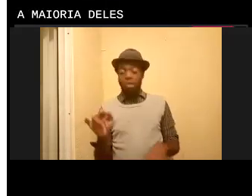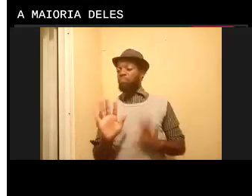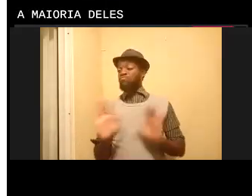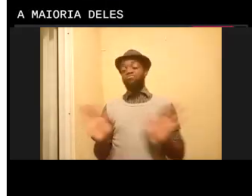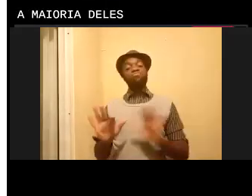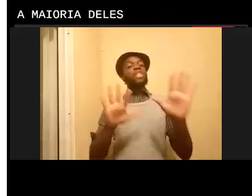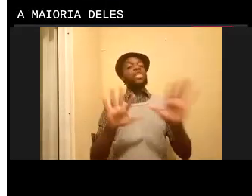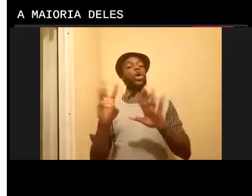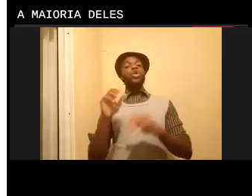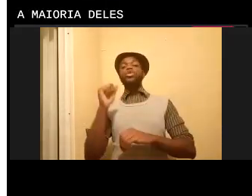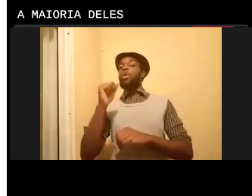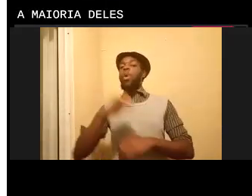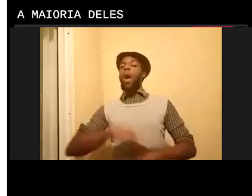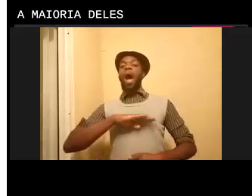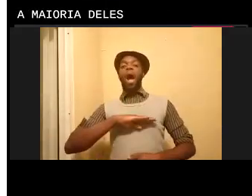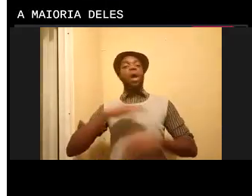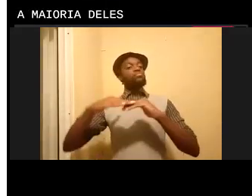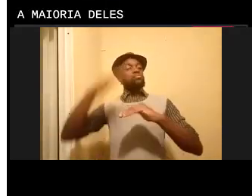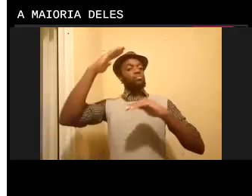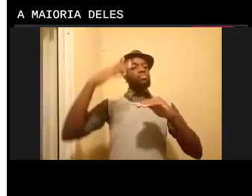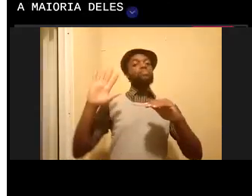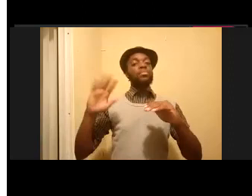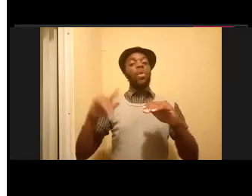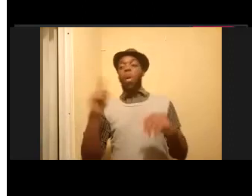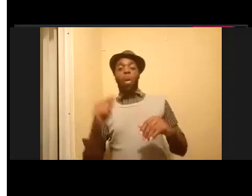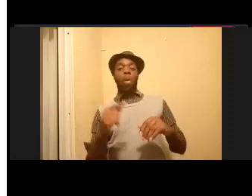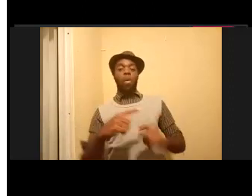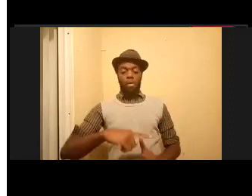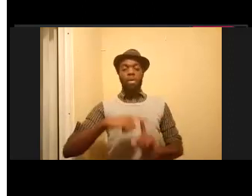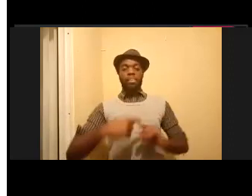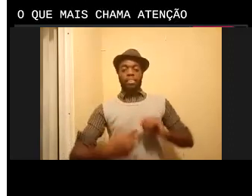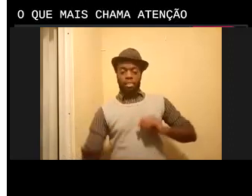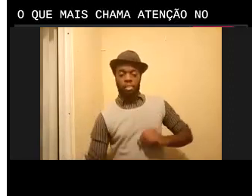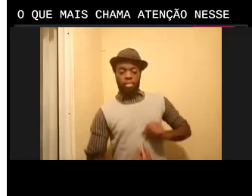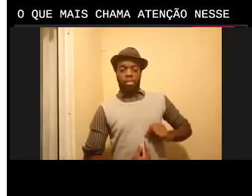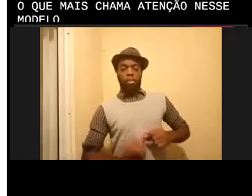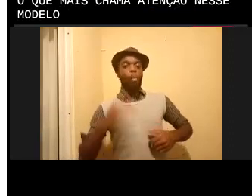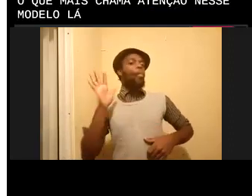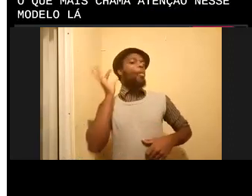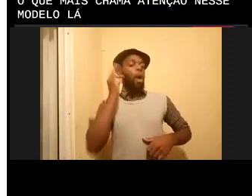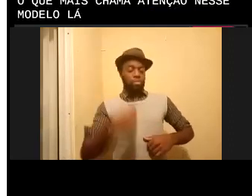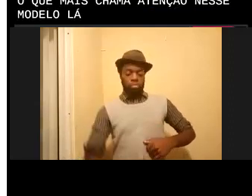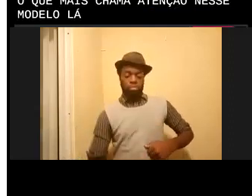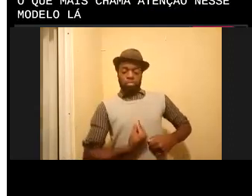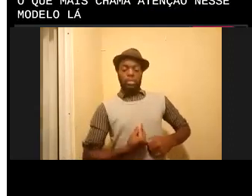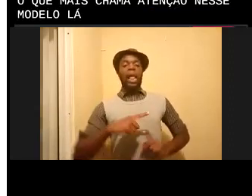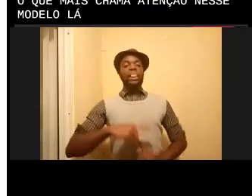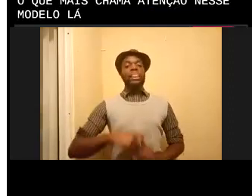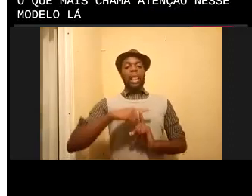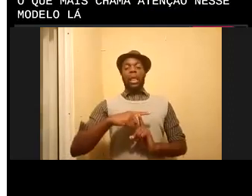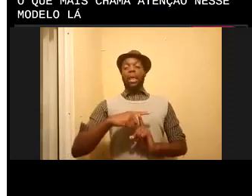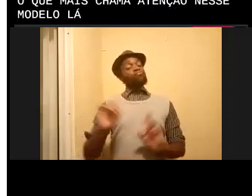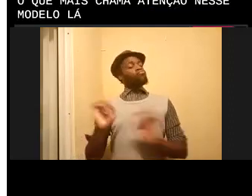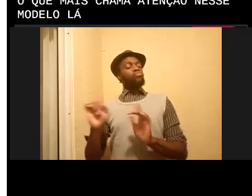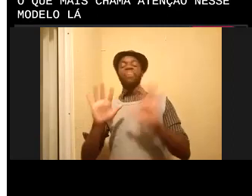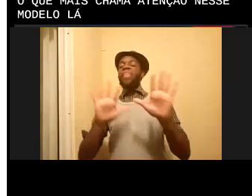lo mismo para acceder a la T de cobre. Y lo que más llama la atención es lo de la ligadura de trompas, no sé